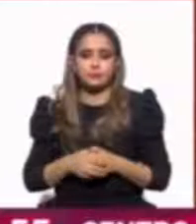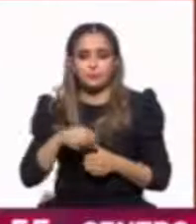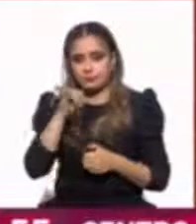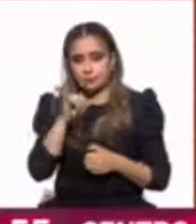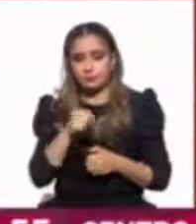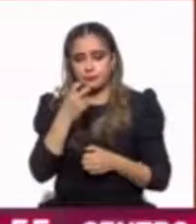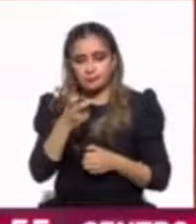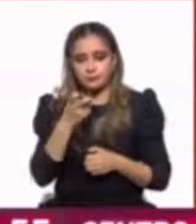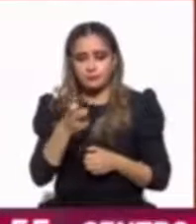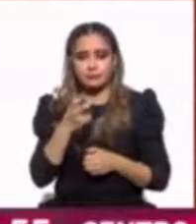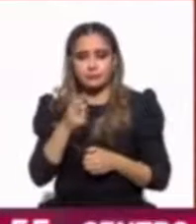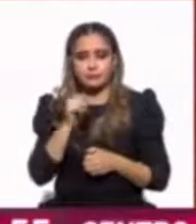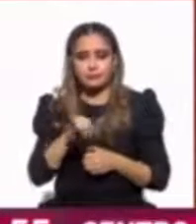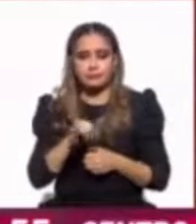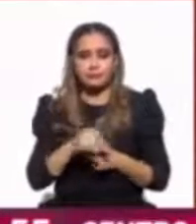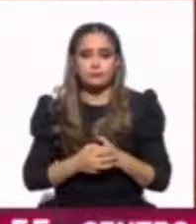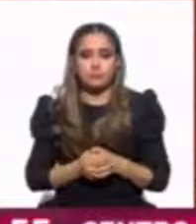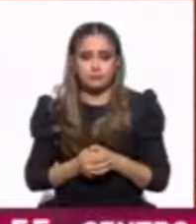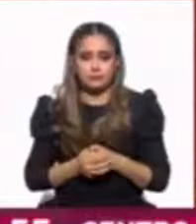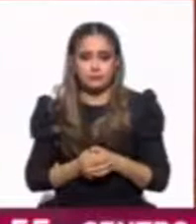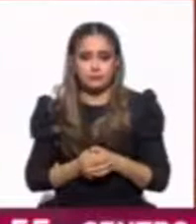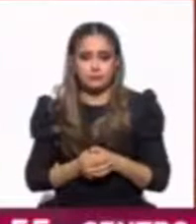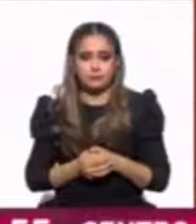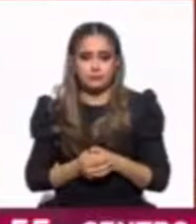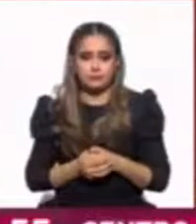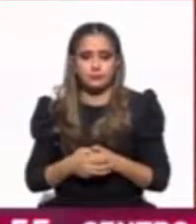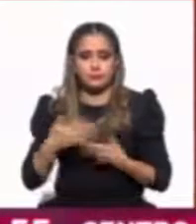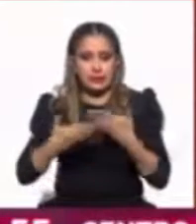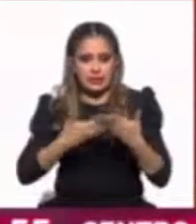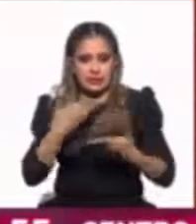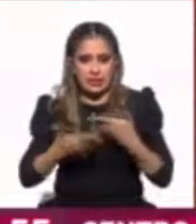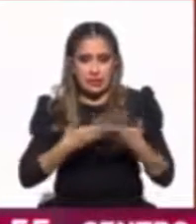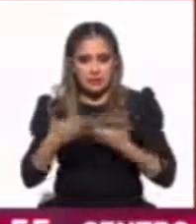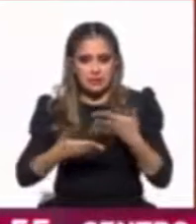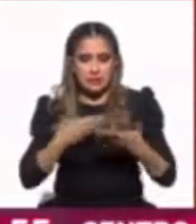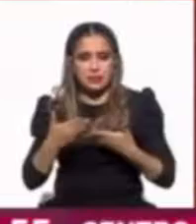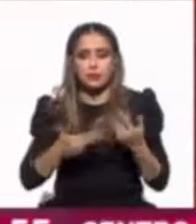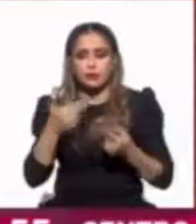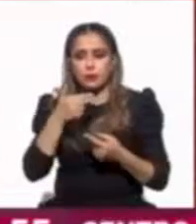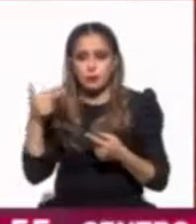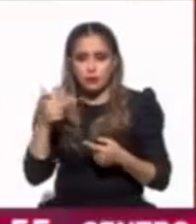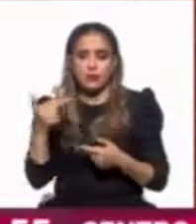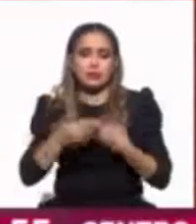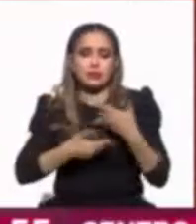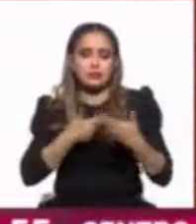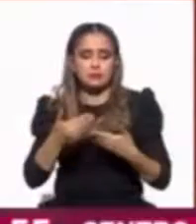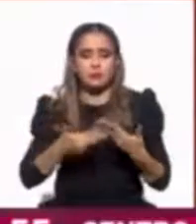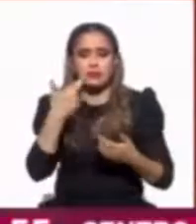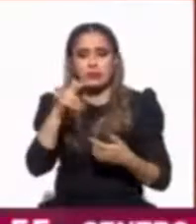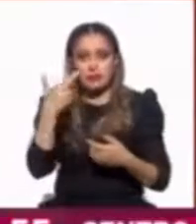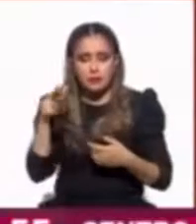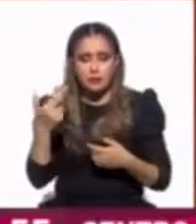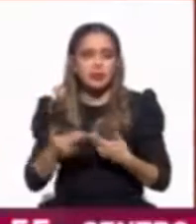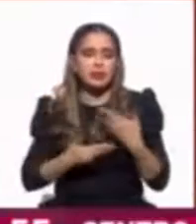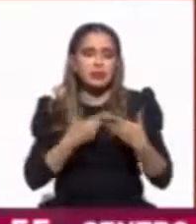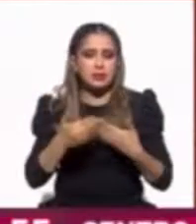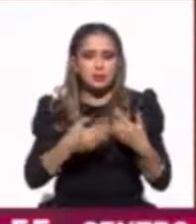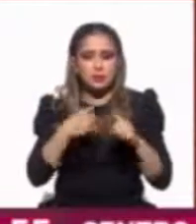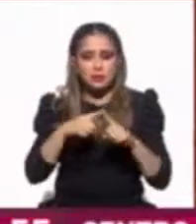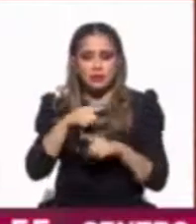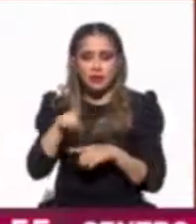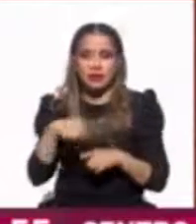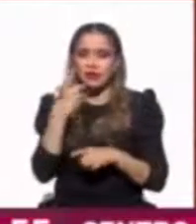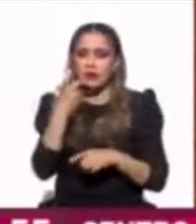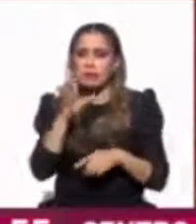Esto a lo que te refieres, ciertamente en servicios es uno de los más, es uno de los sectores más golpeados, pero yo